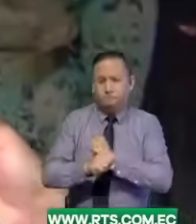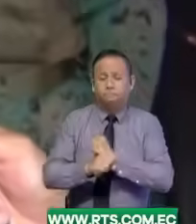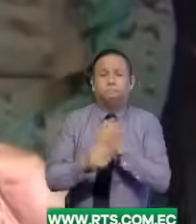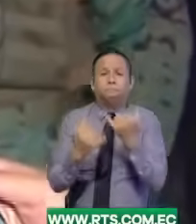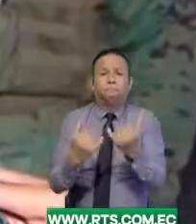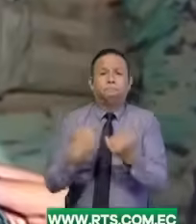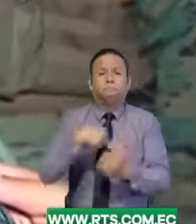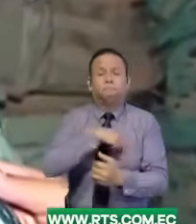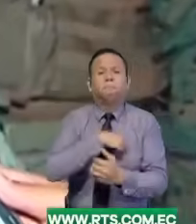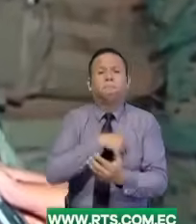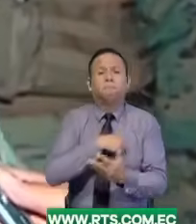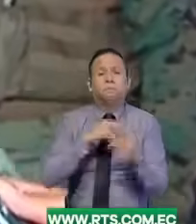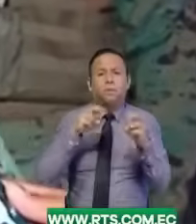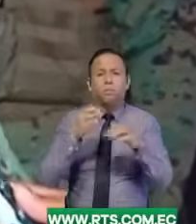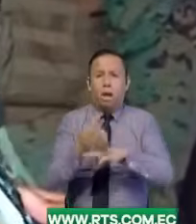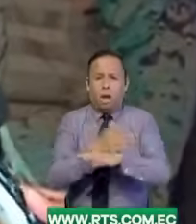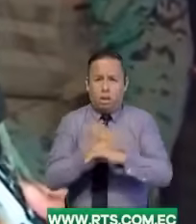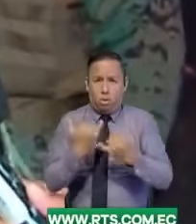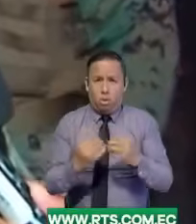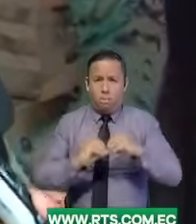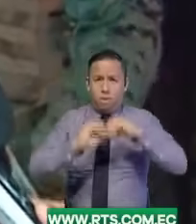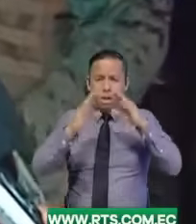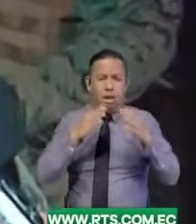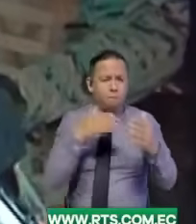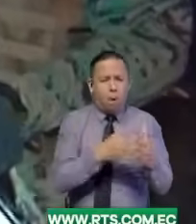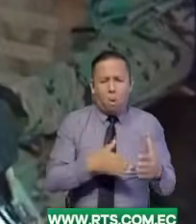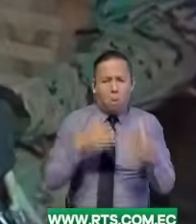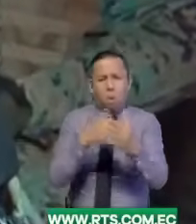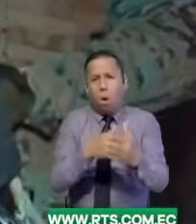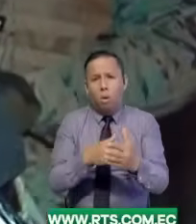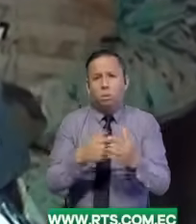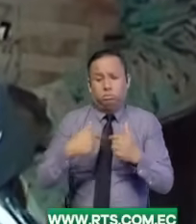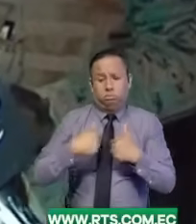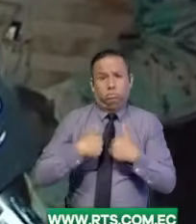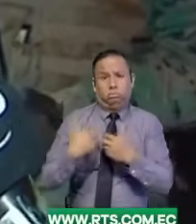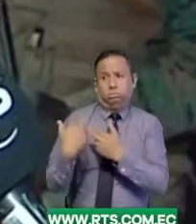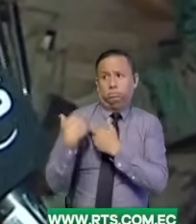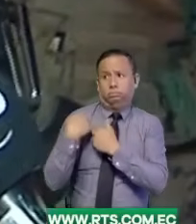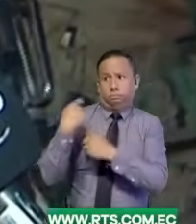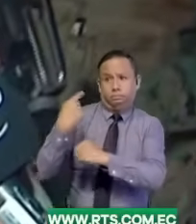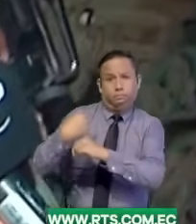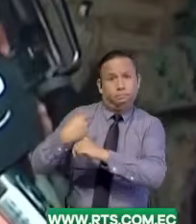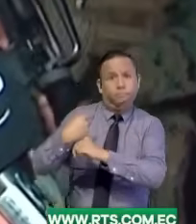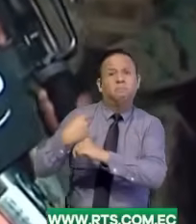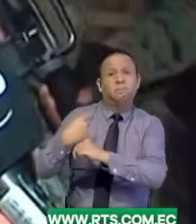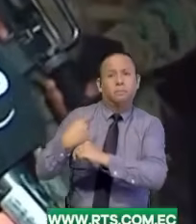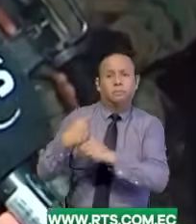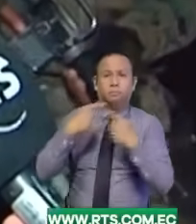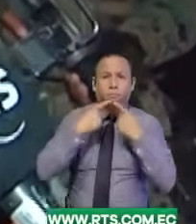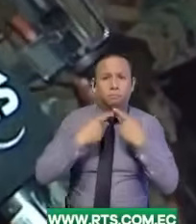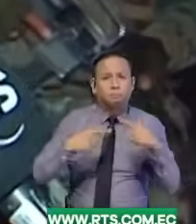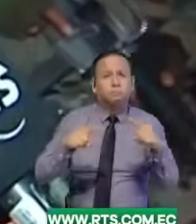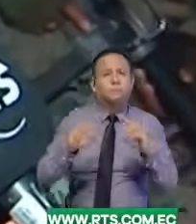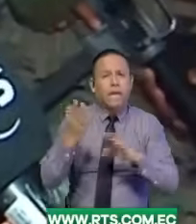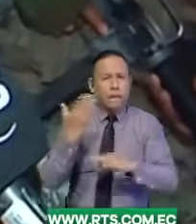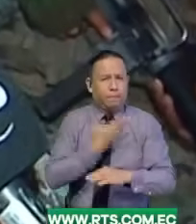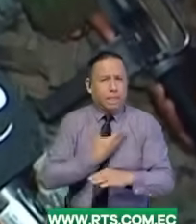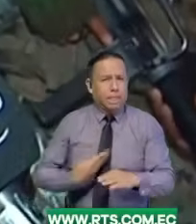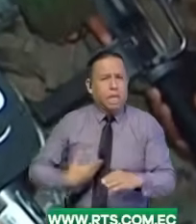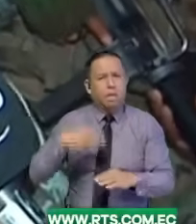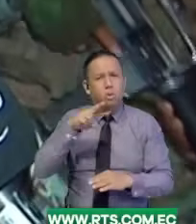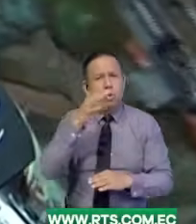con respecto a los eventos sucedidos el día de hoy, nos encontramos únicamente dando cumplimiento a lo que son los decretos ejecutivos 218 y